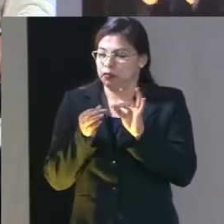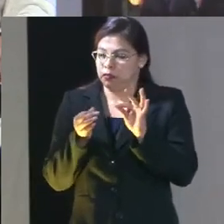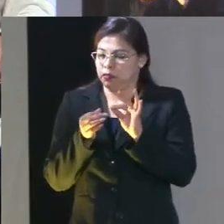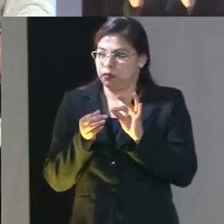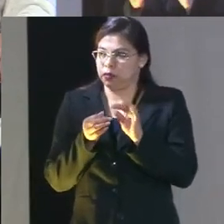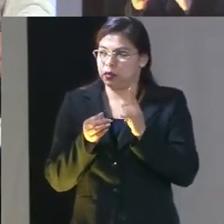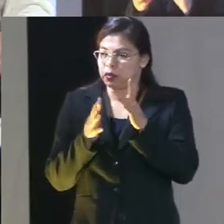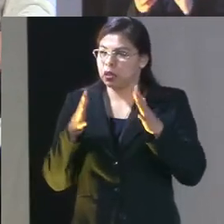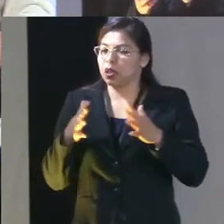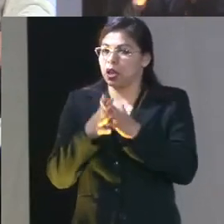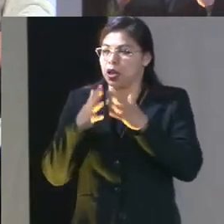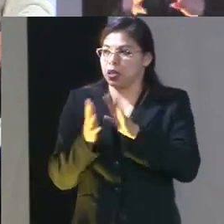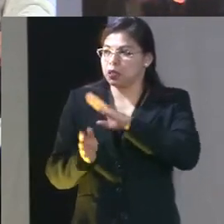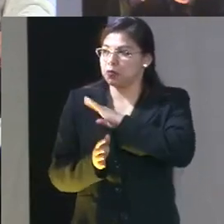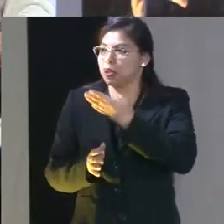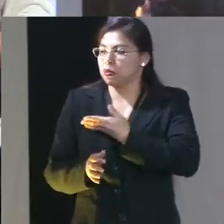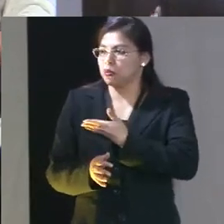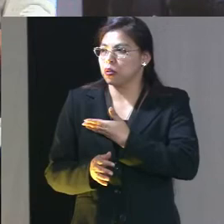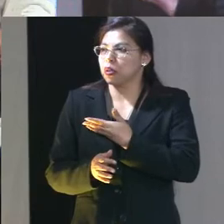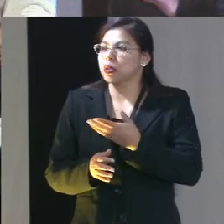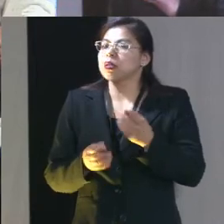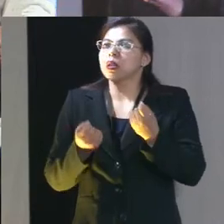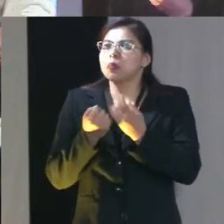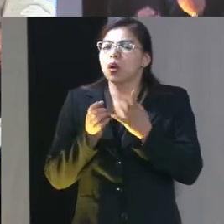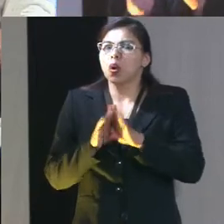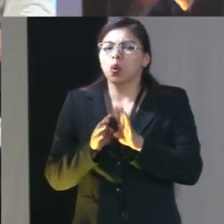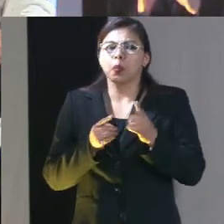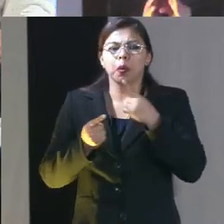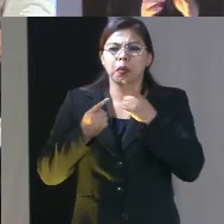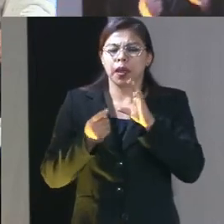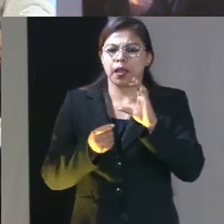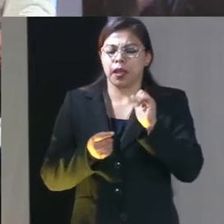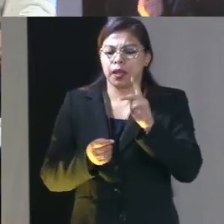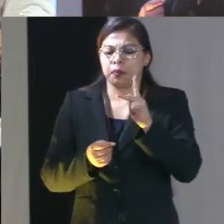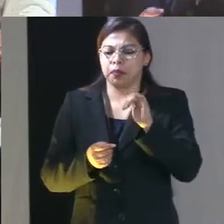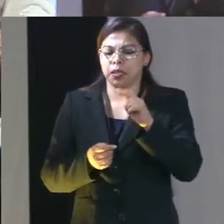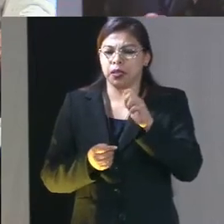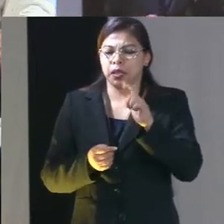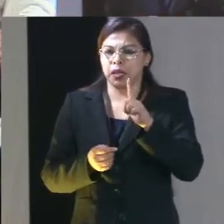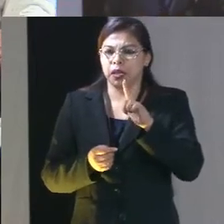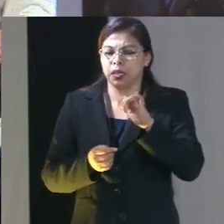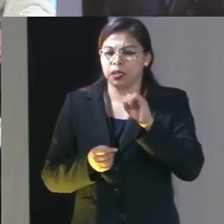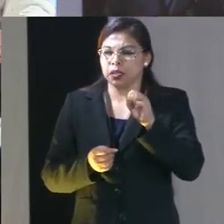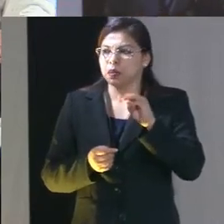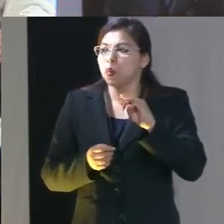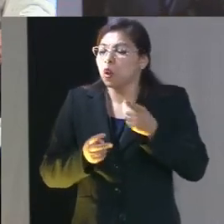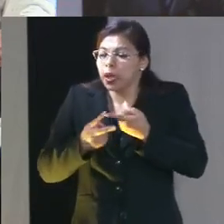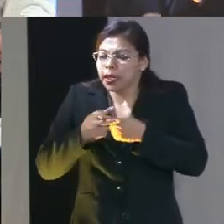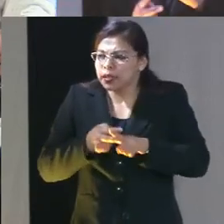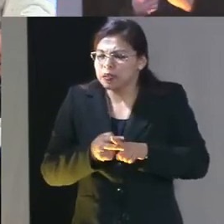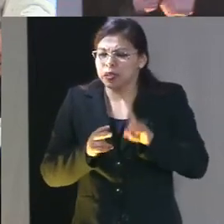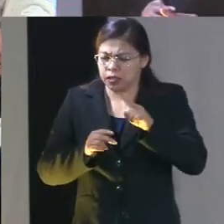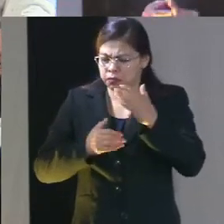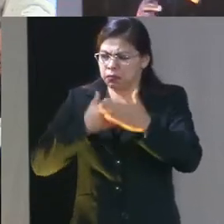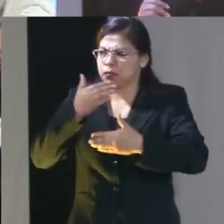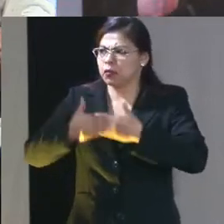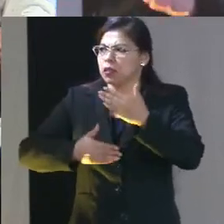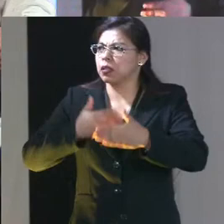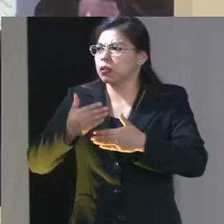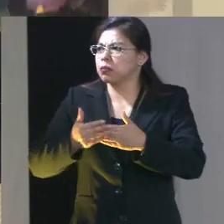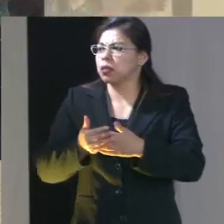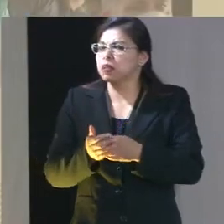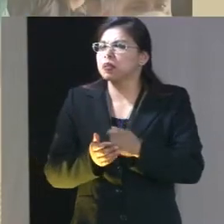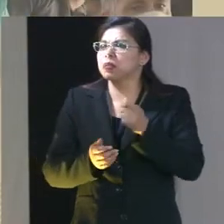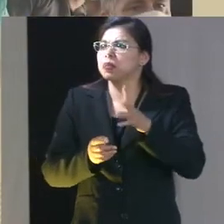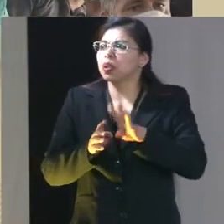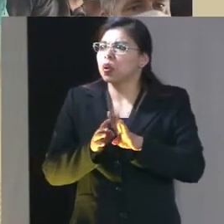nos dice que la llegada de los españoles implica también la mundialización del capitalismo. En el proceso de conquista o en la llegada